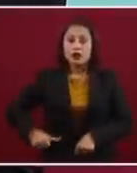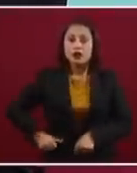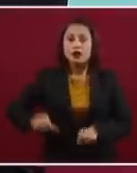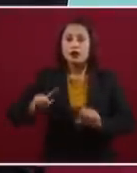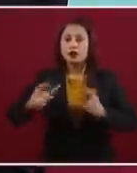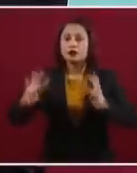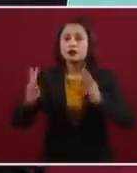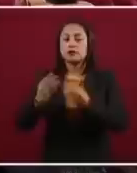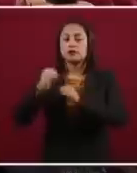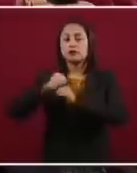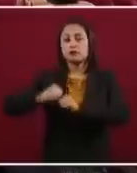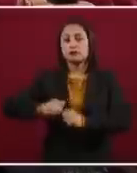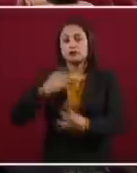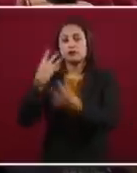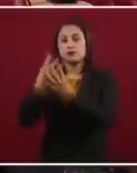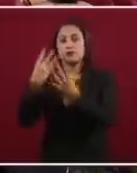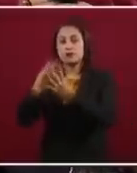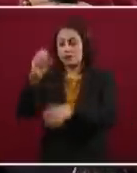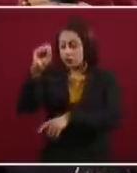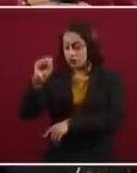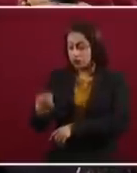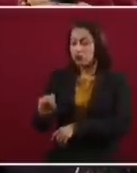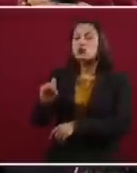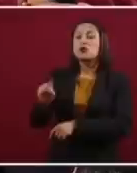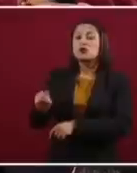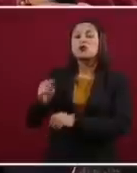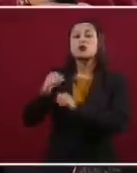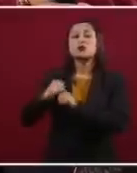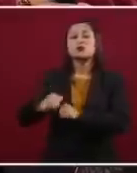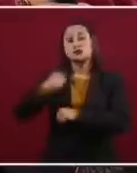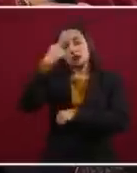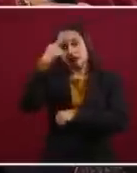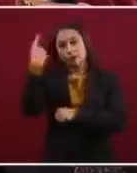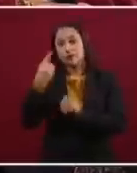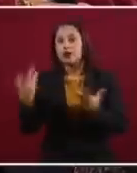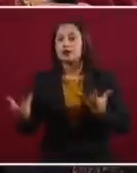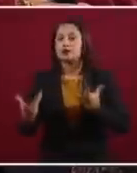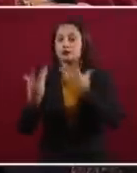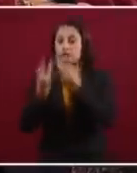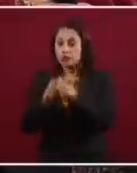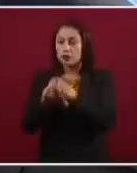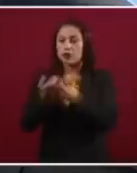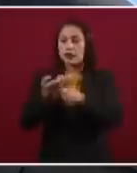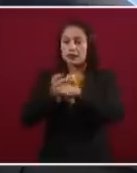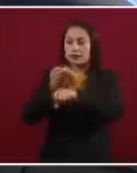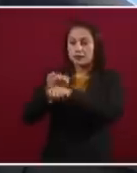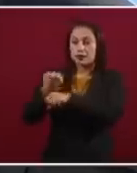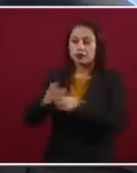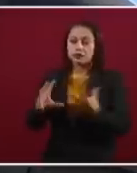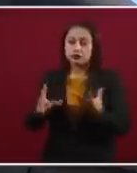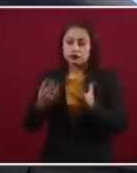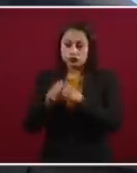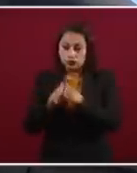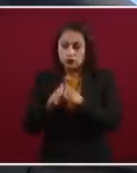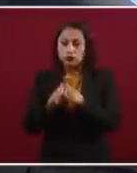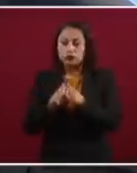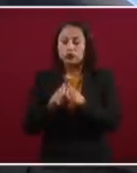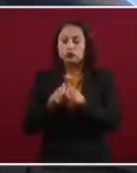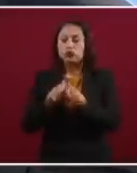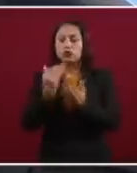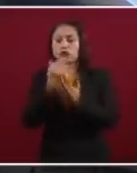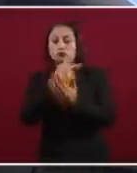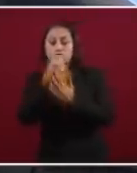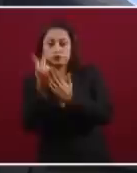del sistema penitenciario del sureste del país también para involucrar a los estados y a los municipios en la